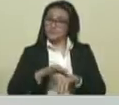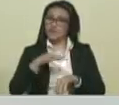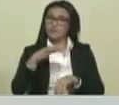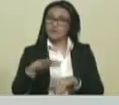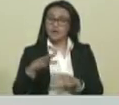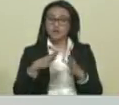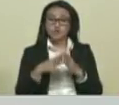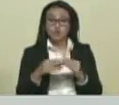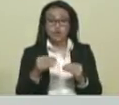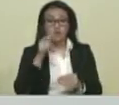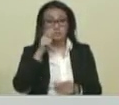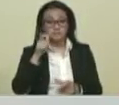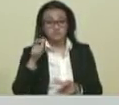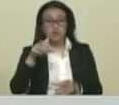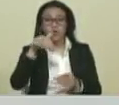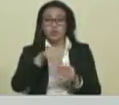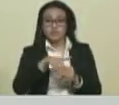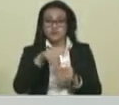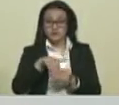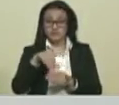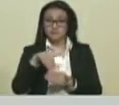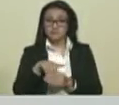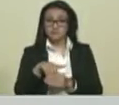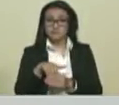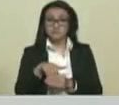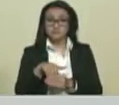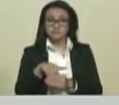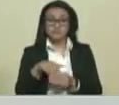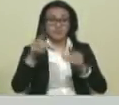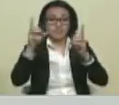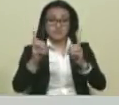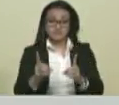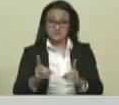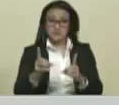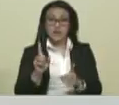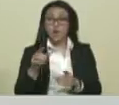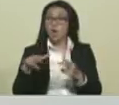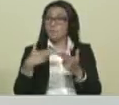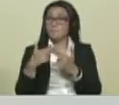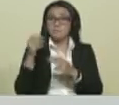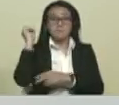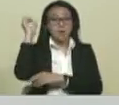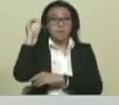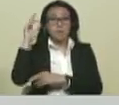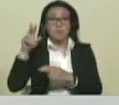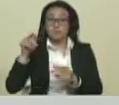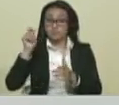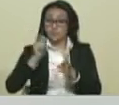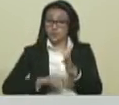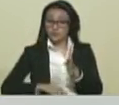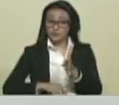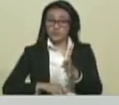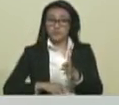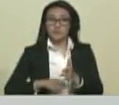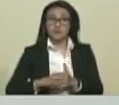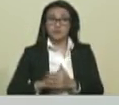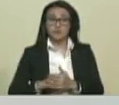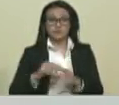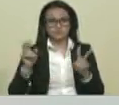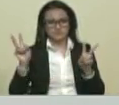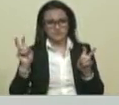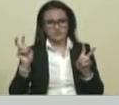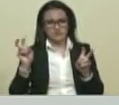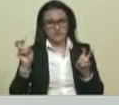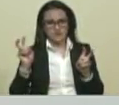las venezolanas y los venezolanos a través del voto expresen su opinión y su decisión en relación a